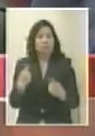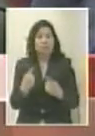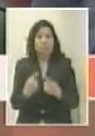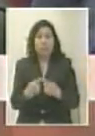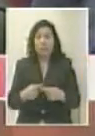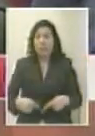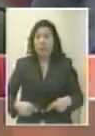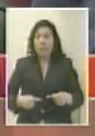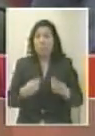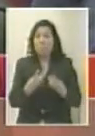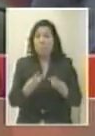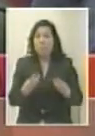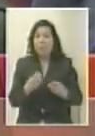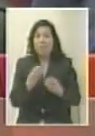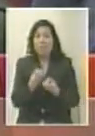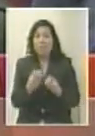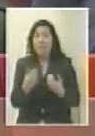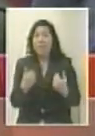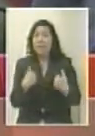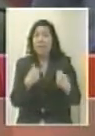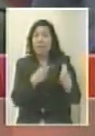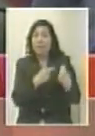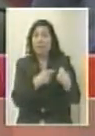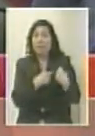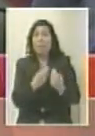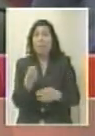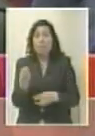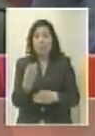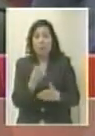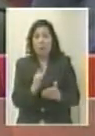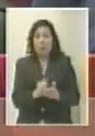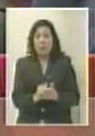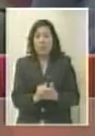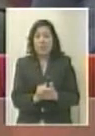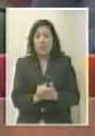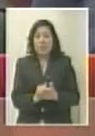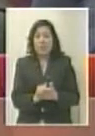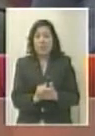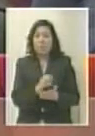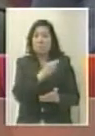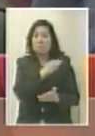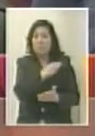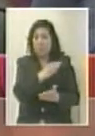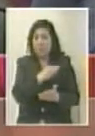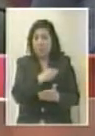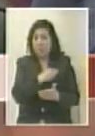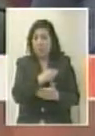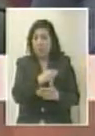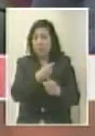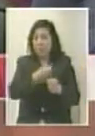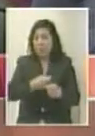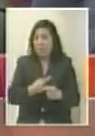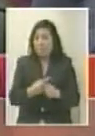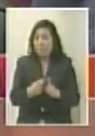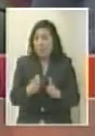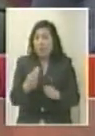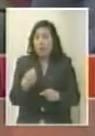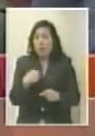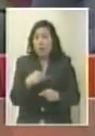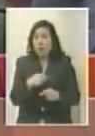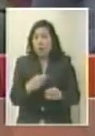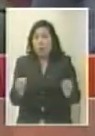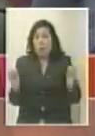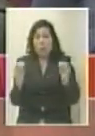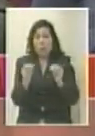directamente competente en la materia forestal, eso le corresponde a la Dirección Forestal y de Fauna Silvestre del Ministerio de Agricultura, pero sin embargo nosotros como